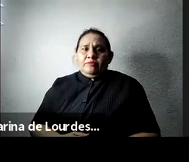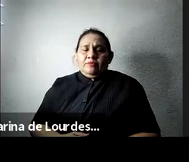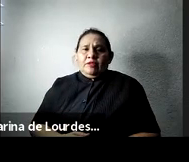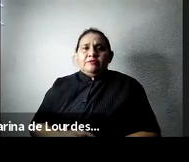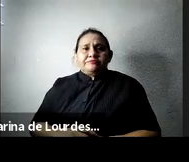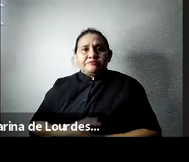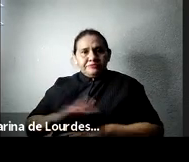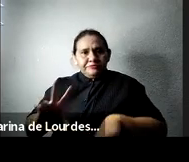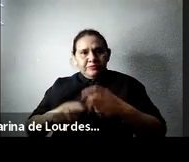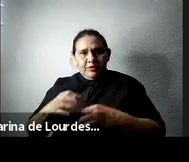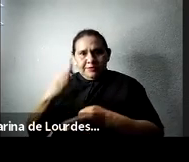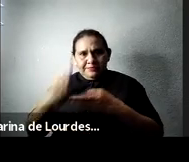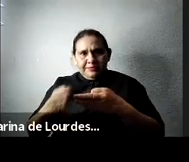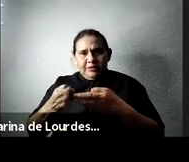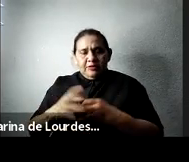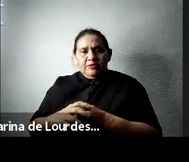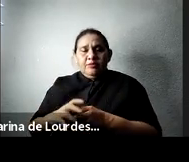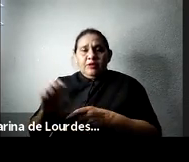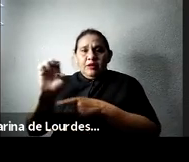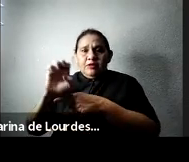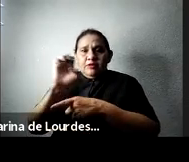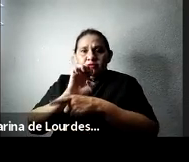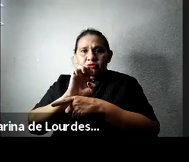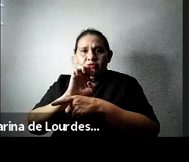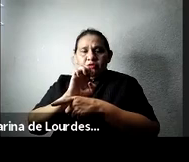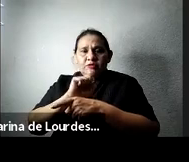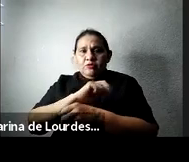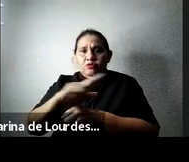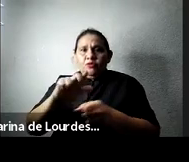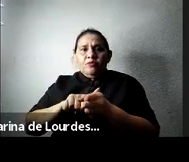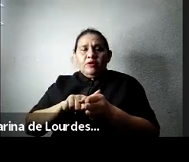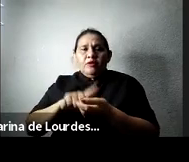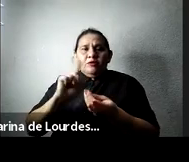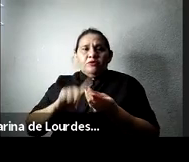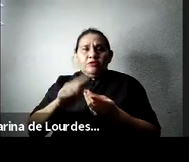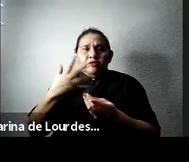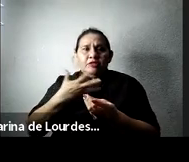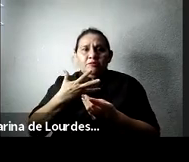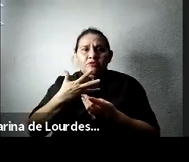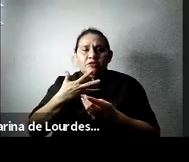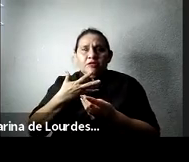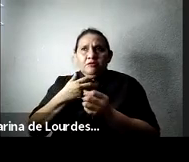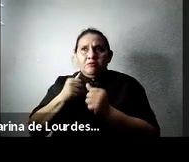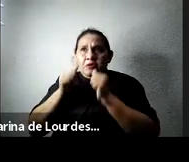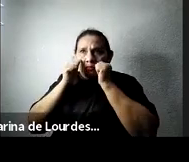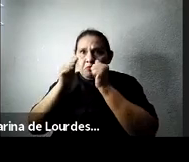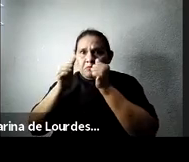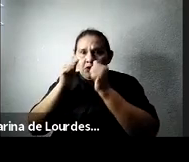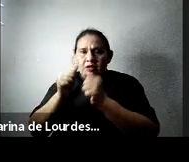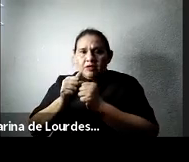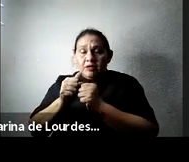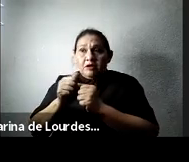terminar. Entonces, bueno, normalmente, ¿dónde tenemos que prestar atención? Pues es en los puntos